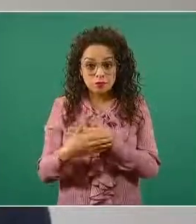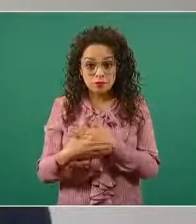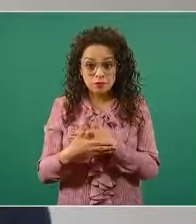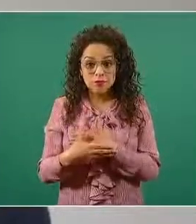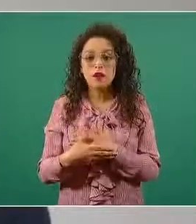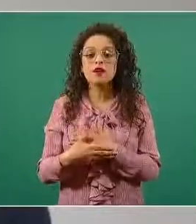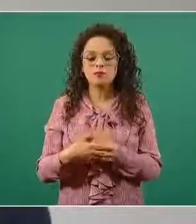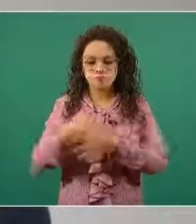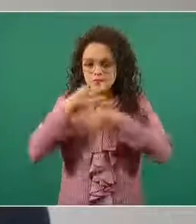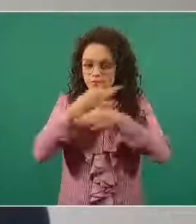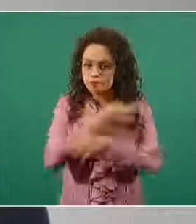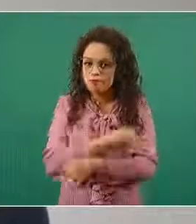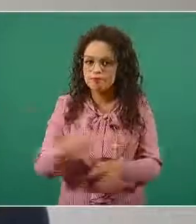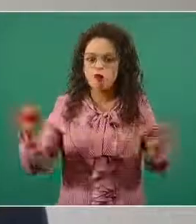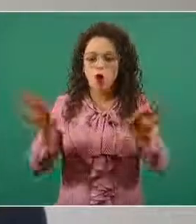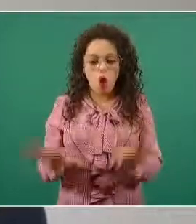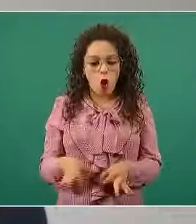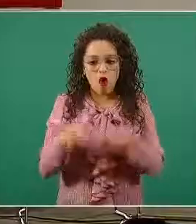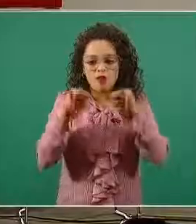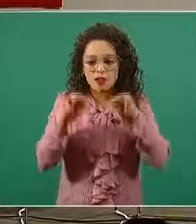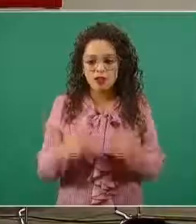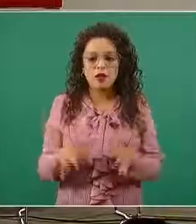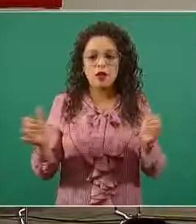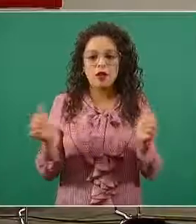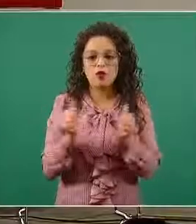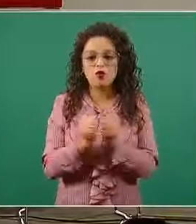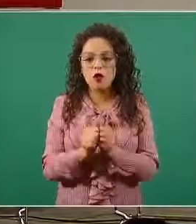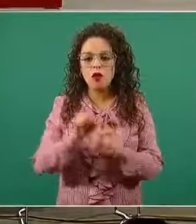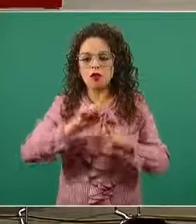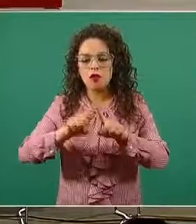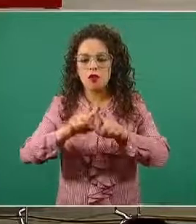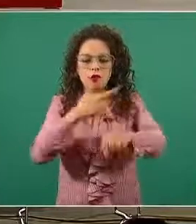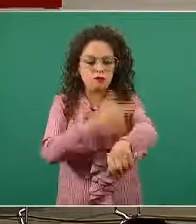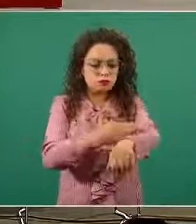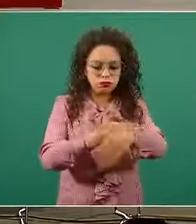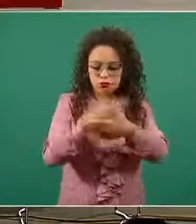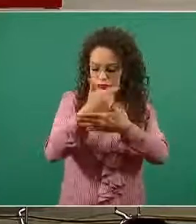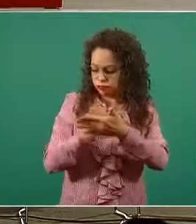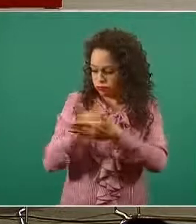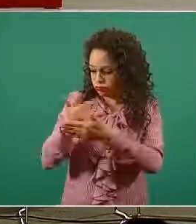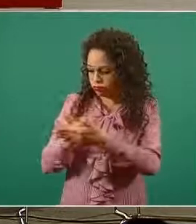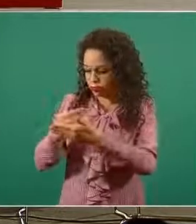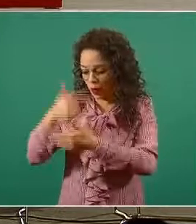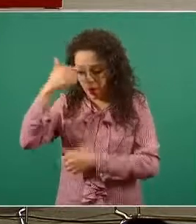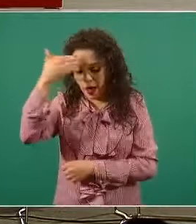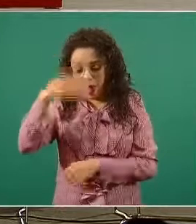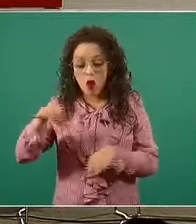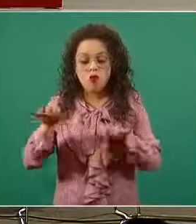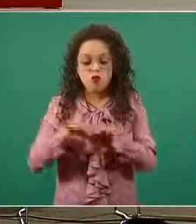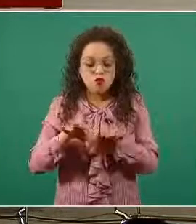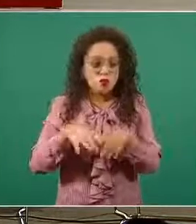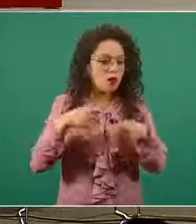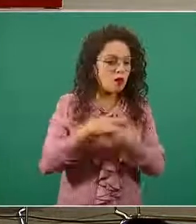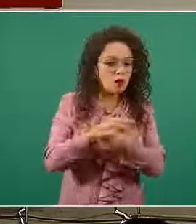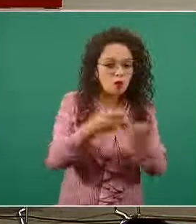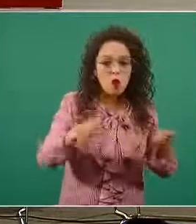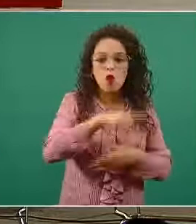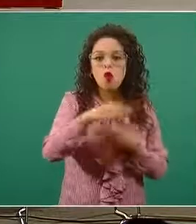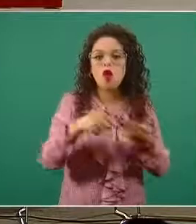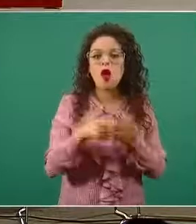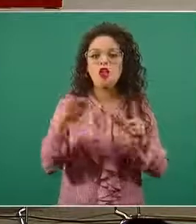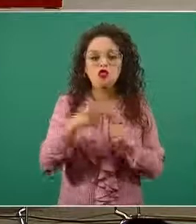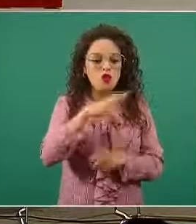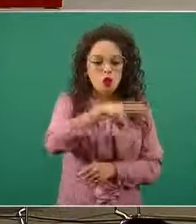de manera oficial, junto con toda la logística asociada a su distribución y aplicación, cuál será